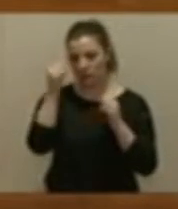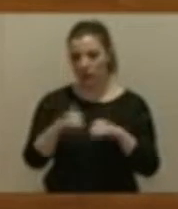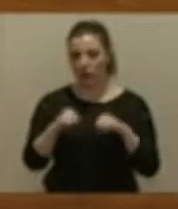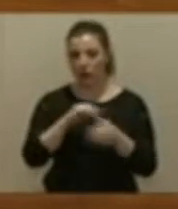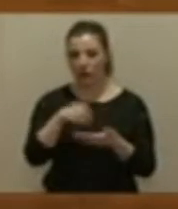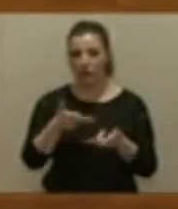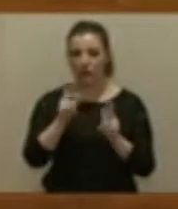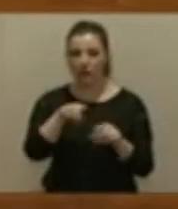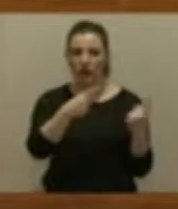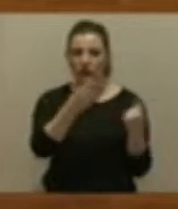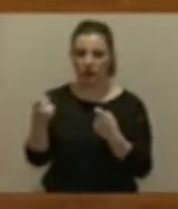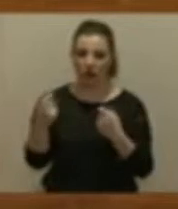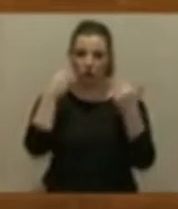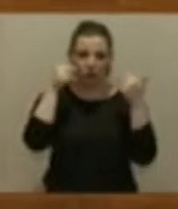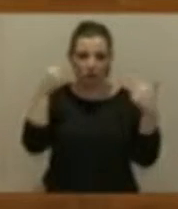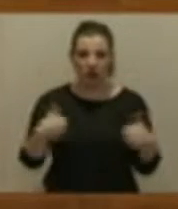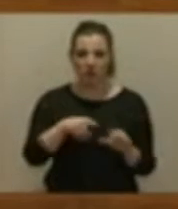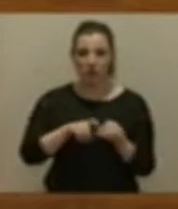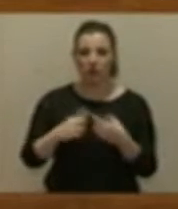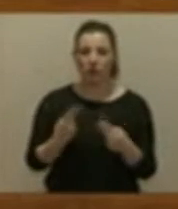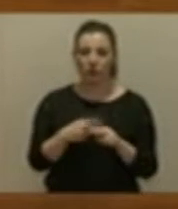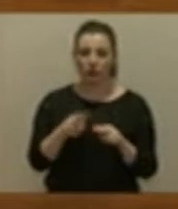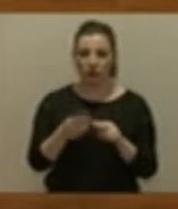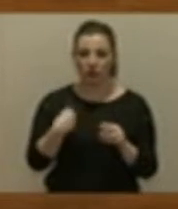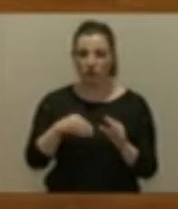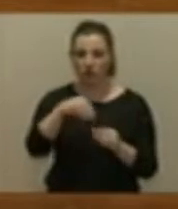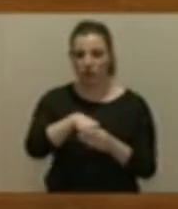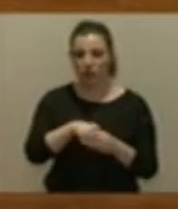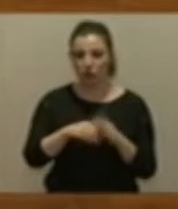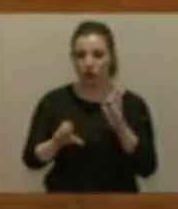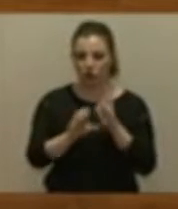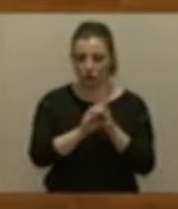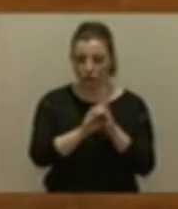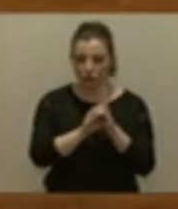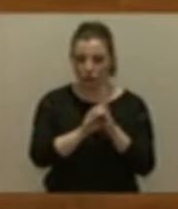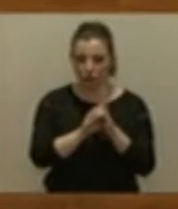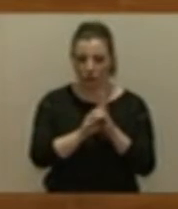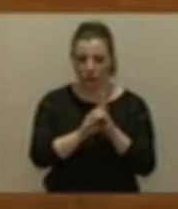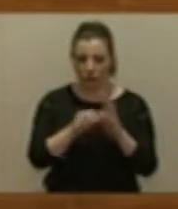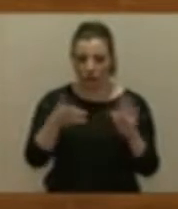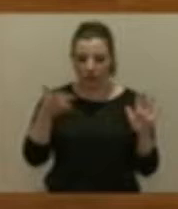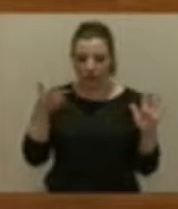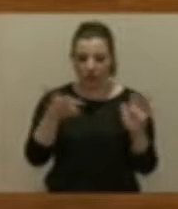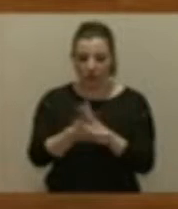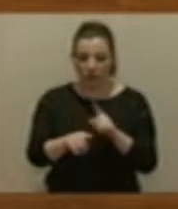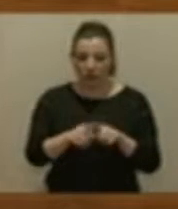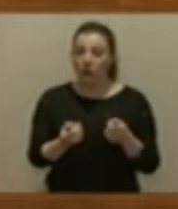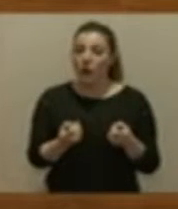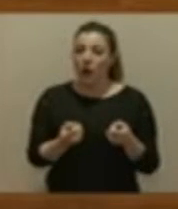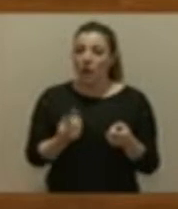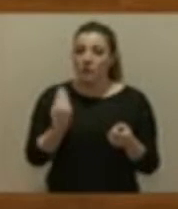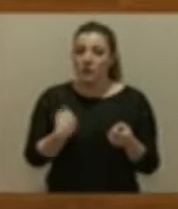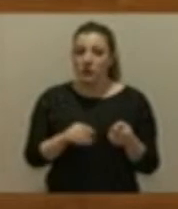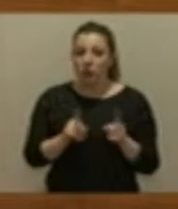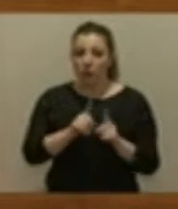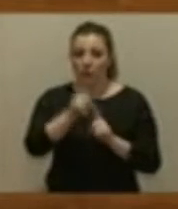necesidad humana de la participación política recogida en nuestra Constitución. No era algo ingenuo, como la ballena, que justo antes